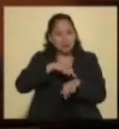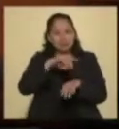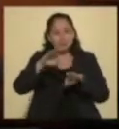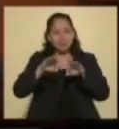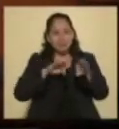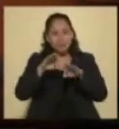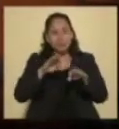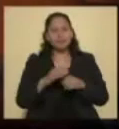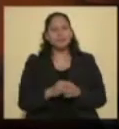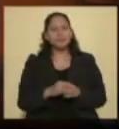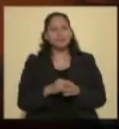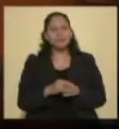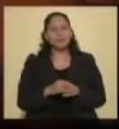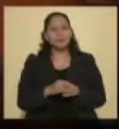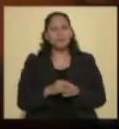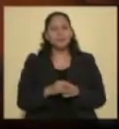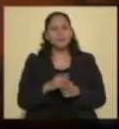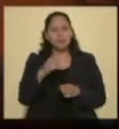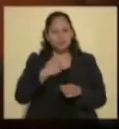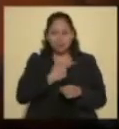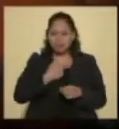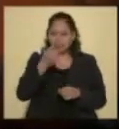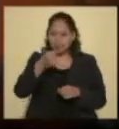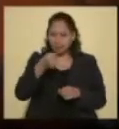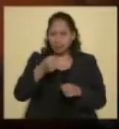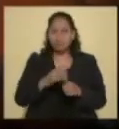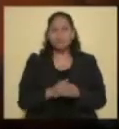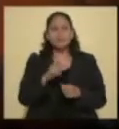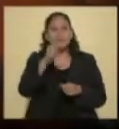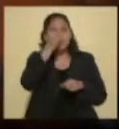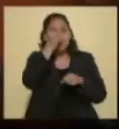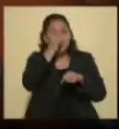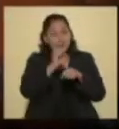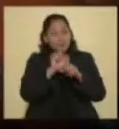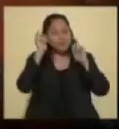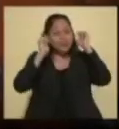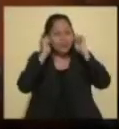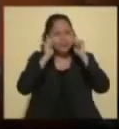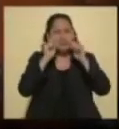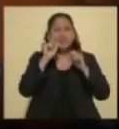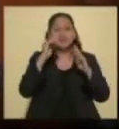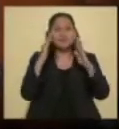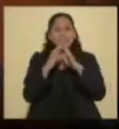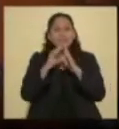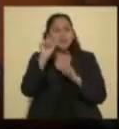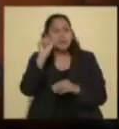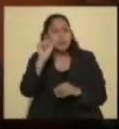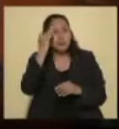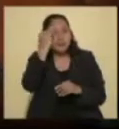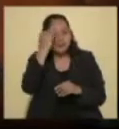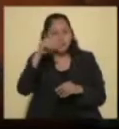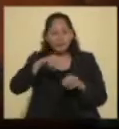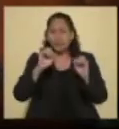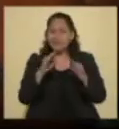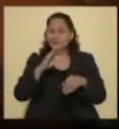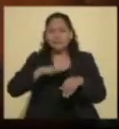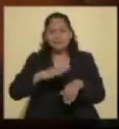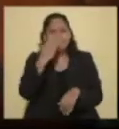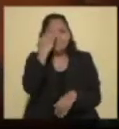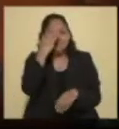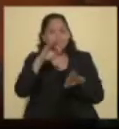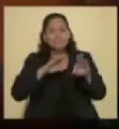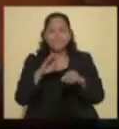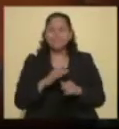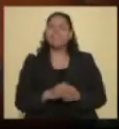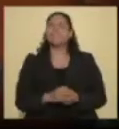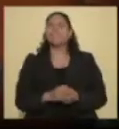casa, ¿no? Así es, Rodrigo, me da mucho gusto saludarte. Y como secretario de turismo, yo creo que pasa poco tiempo incluso en su casa y en esta oficina, ¿no? Bueno,